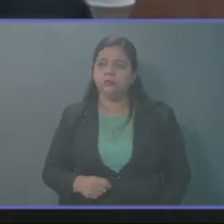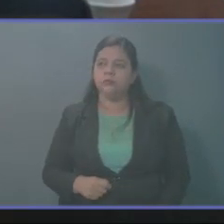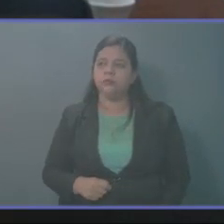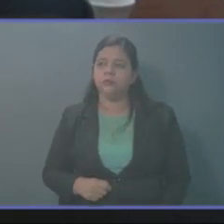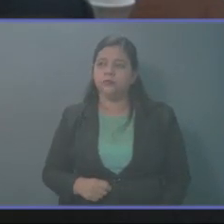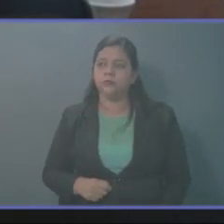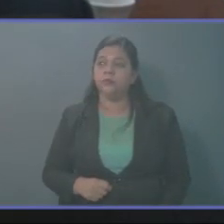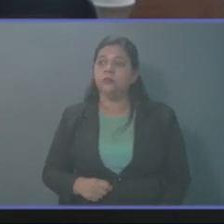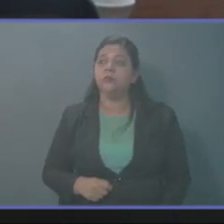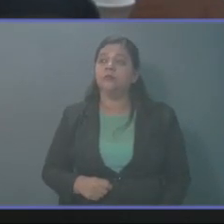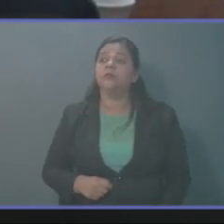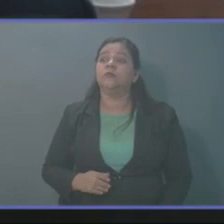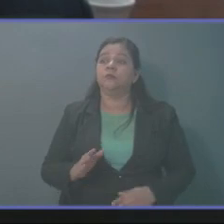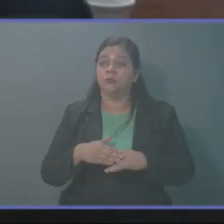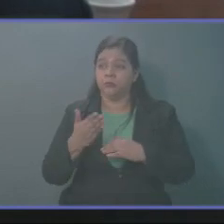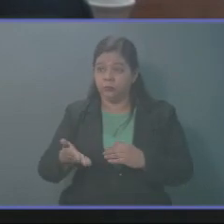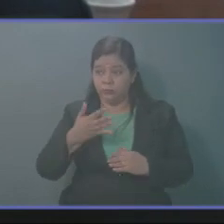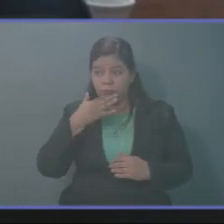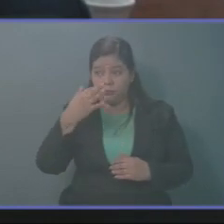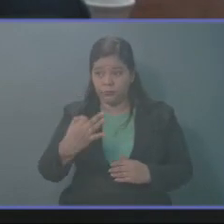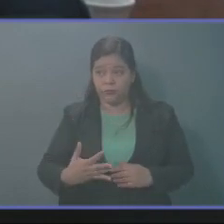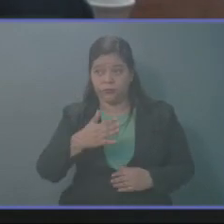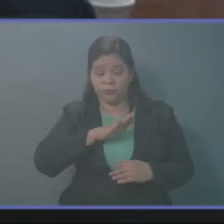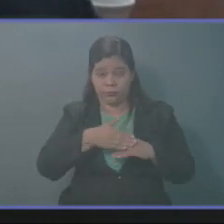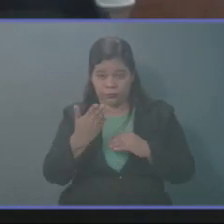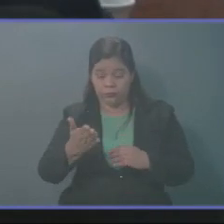Y posteriormente, pues yo haría mi intervención.